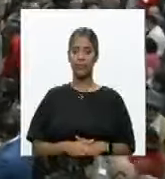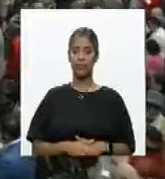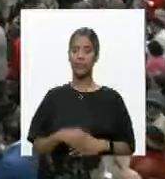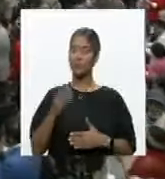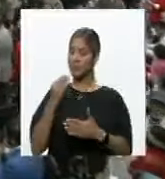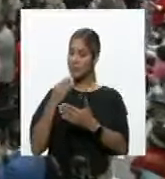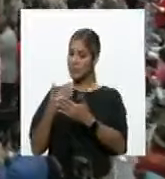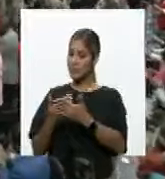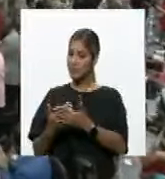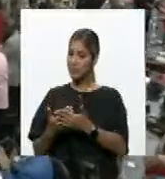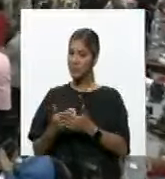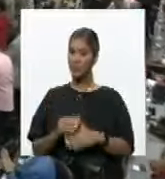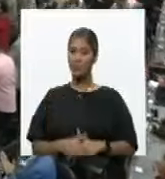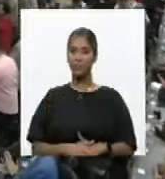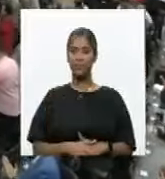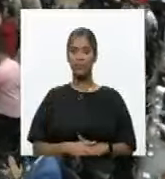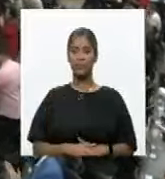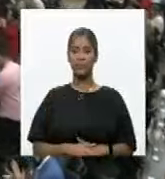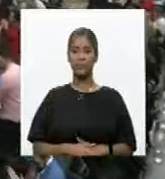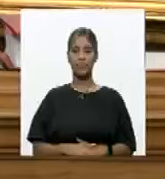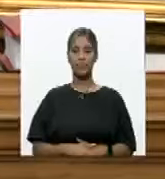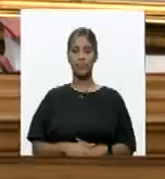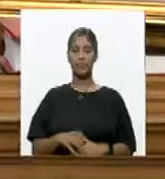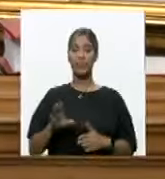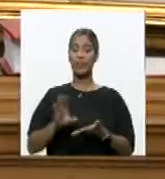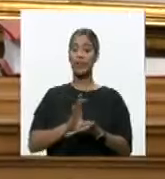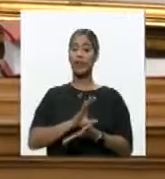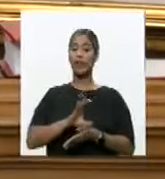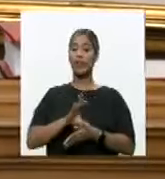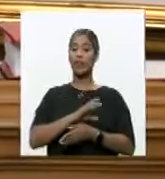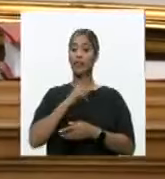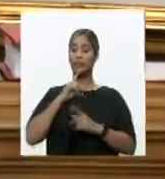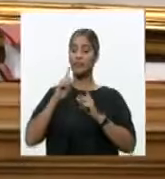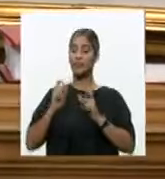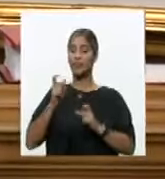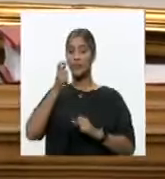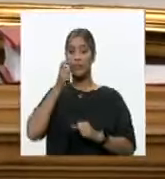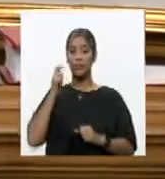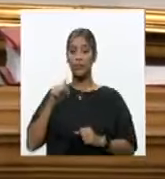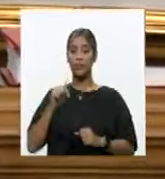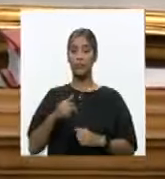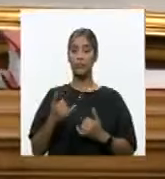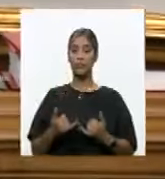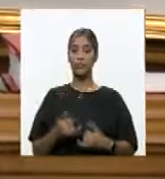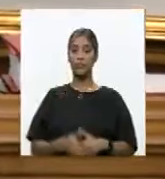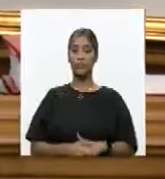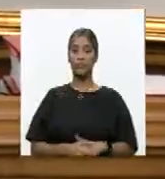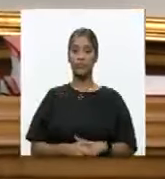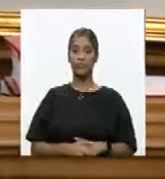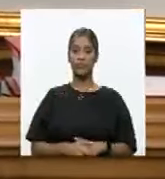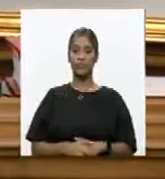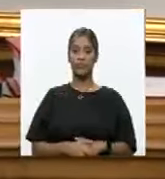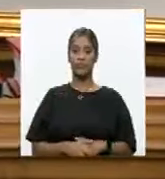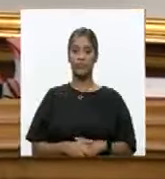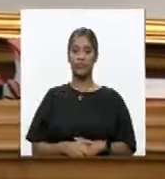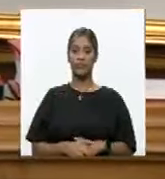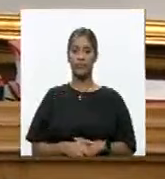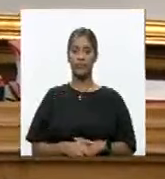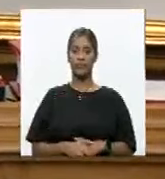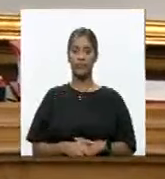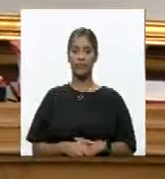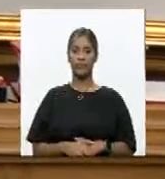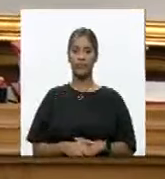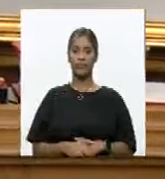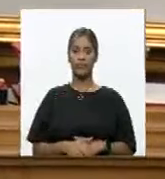Muchas gracias al cantor del pueblo de esta era, a uno de